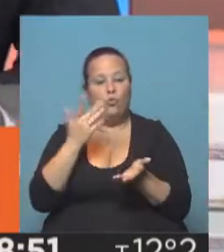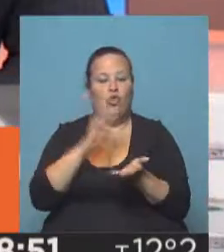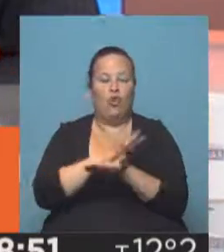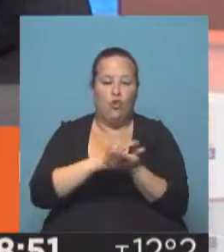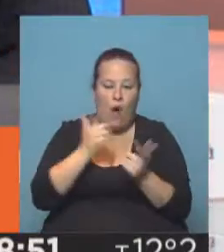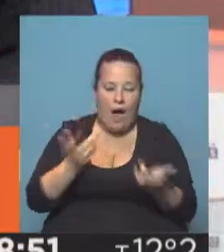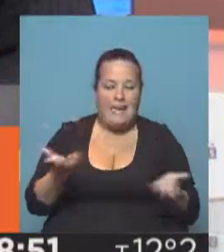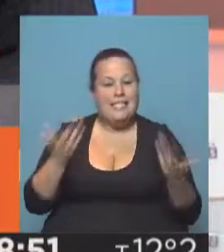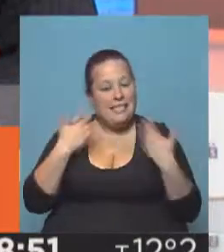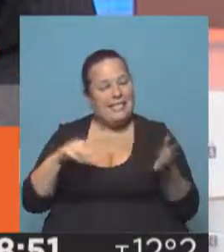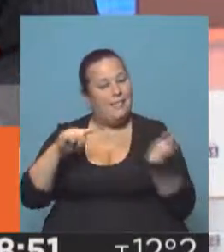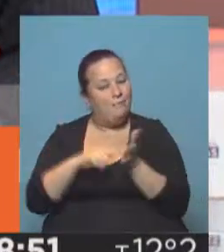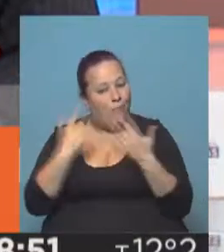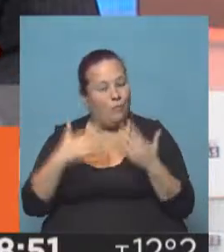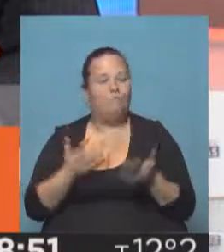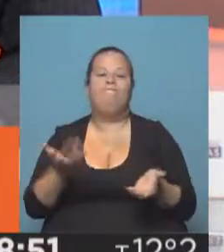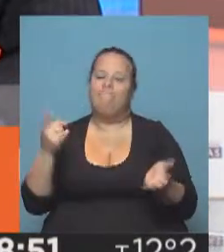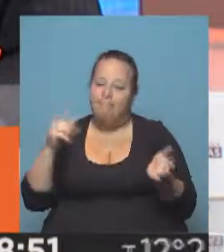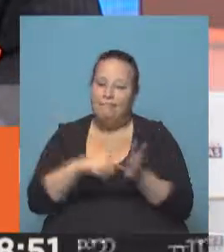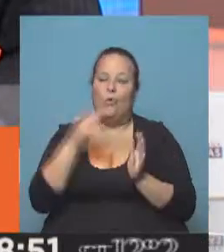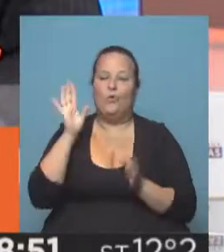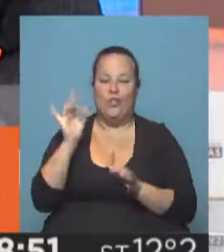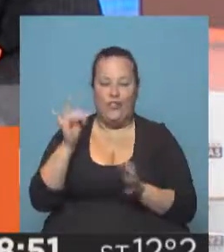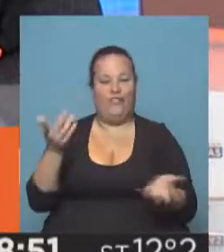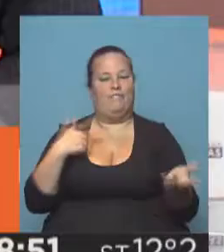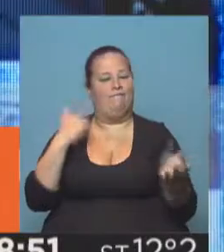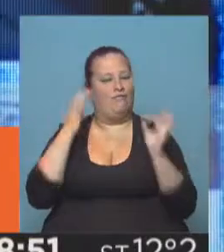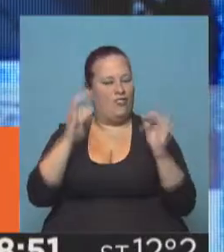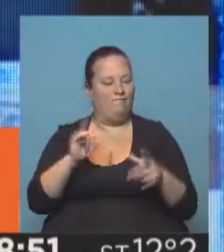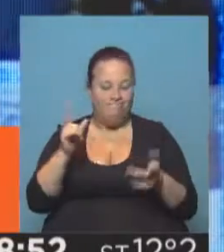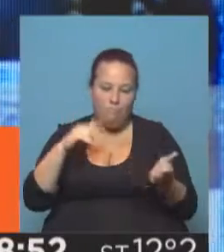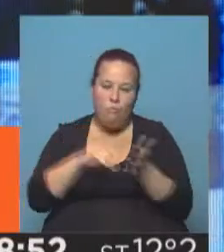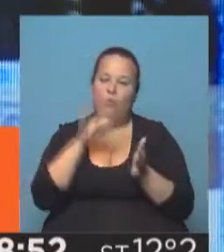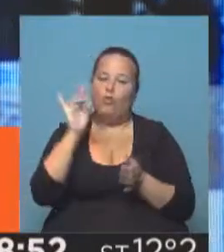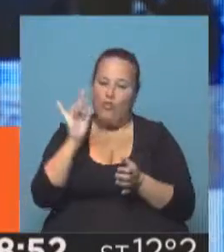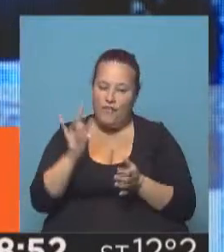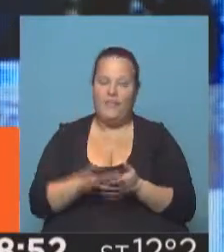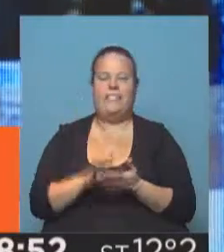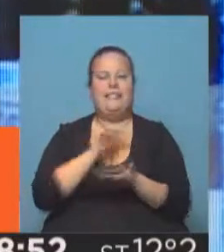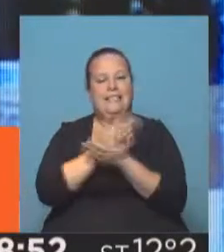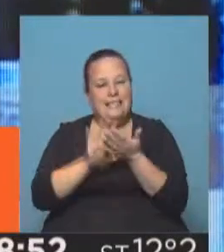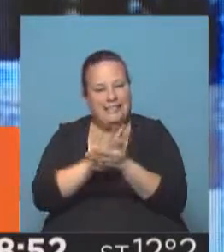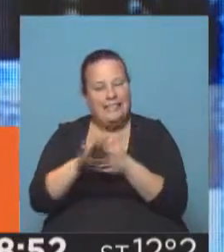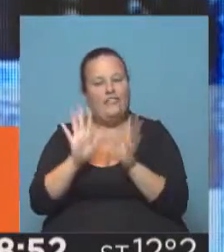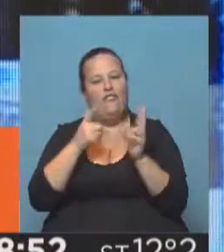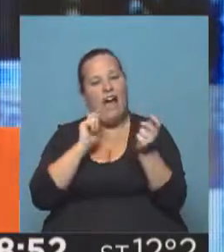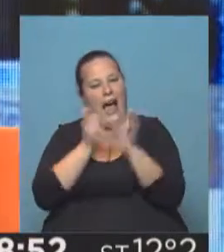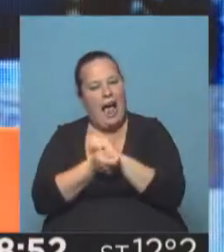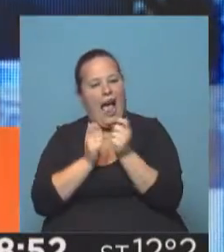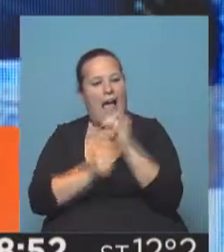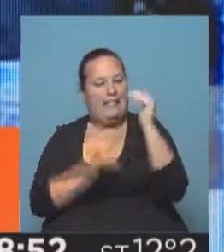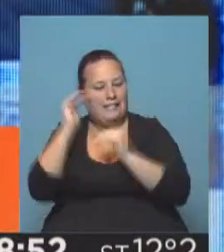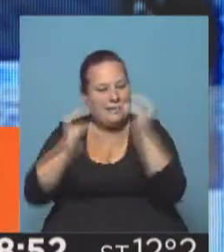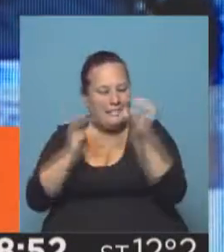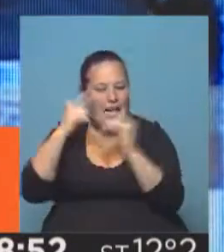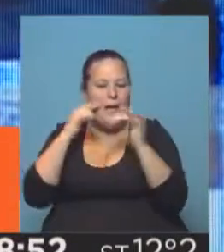¿no? Es un punto que es un hace punto que complejo. el sueldo no termine de alcanzar. Es un punto complejo, están tratando de estirar, modificar las escalas, hacer